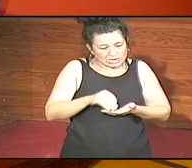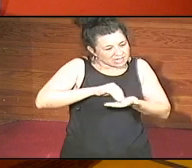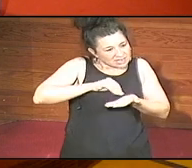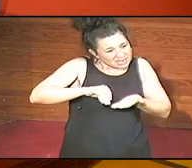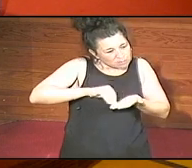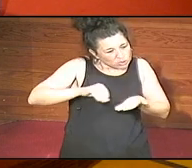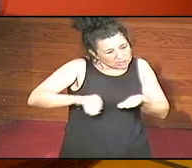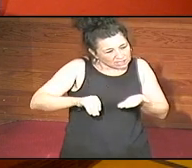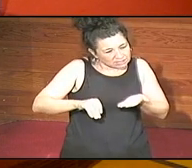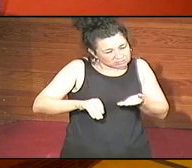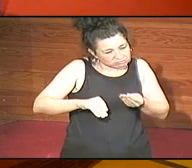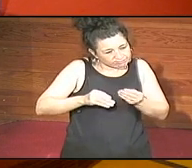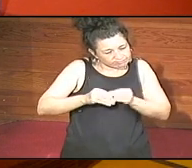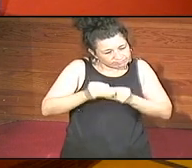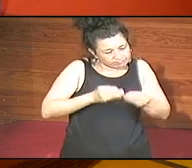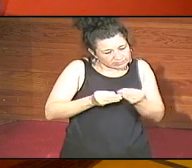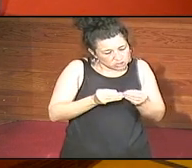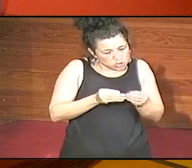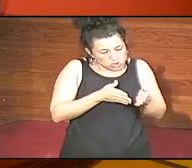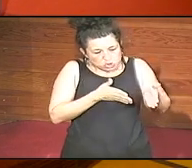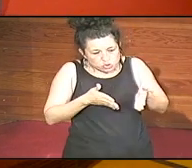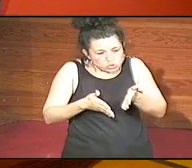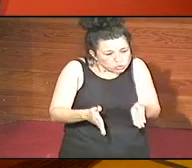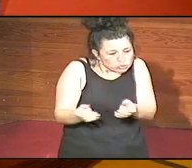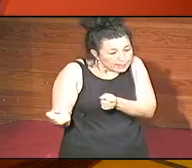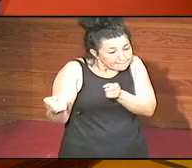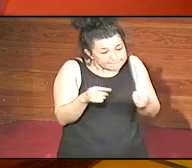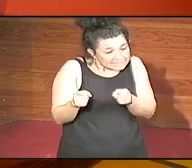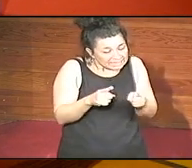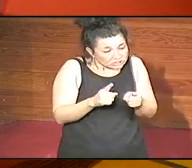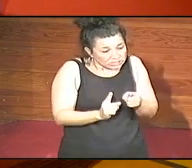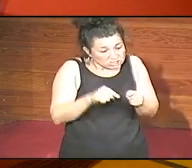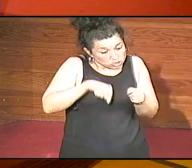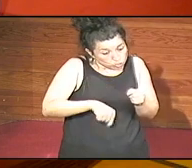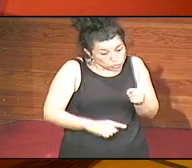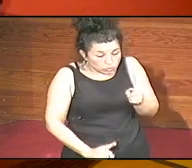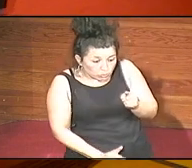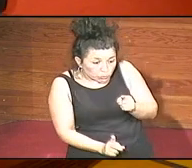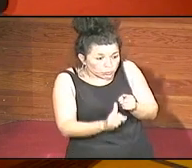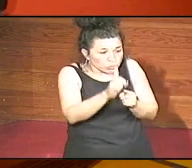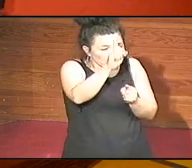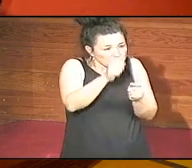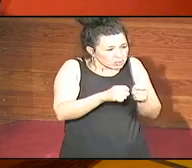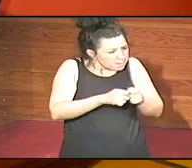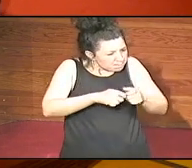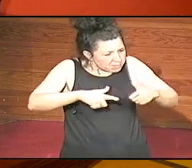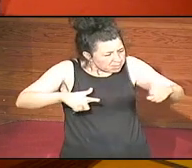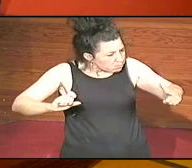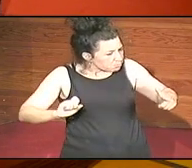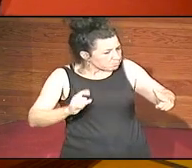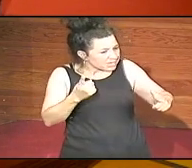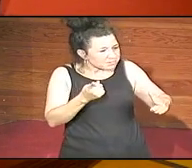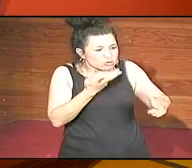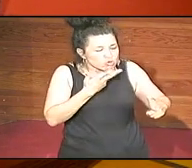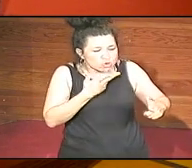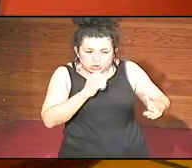de las rutas migratorias de sur a norte más numerosas y que menos se conoce que es la de país